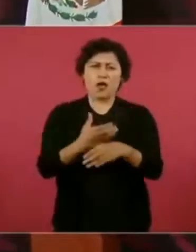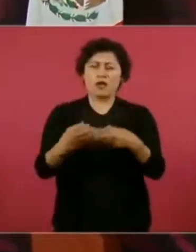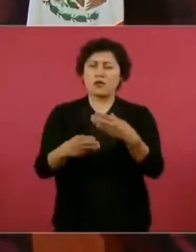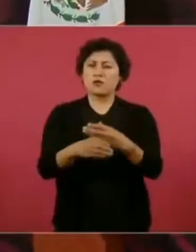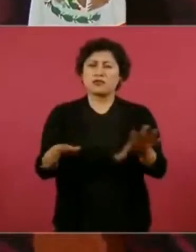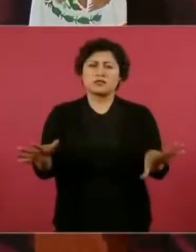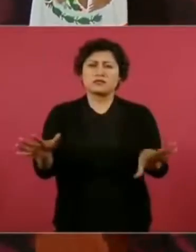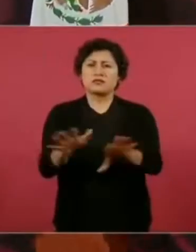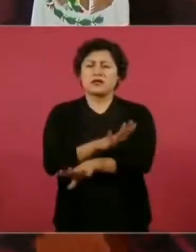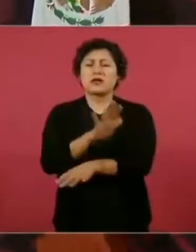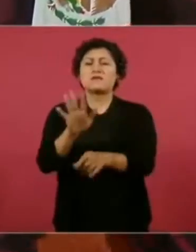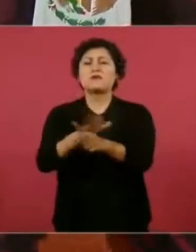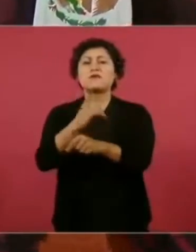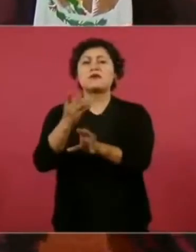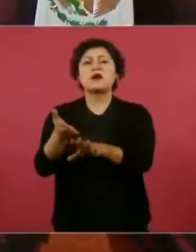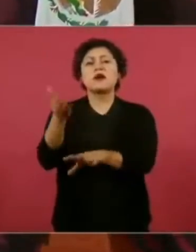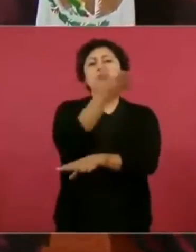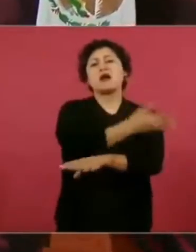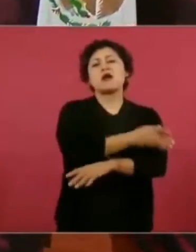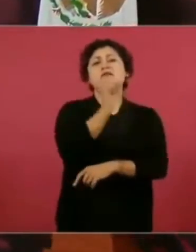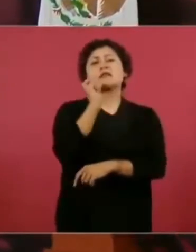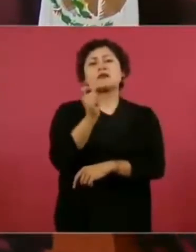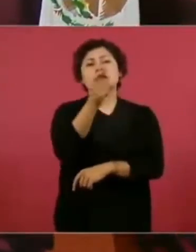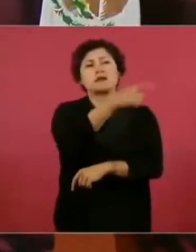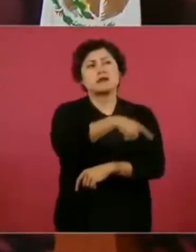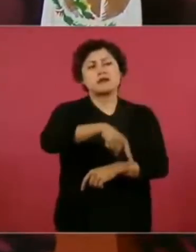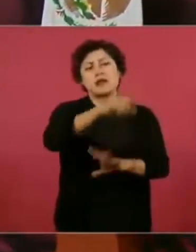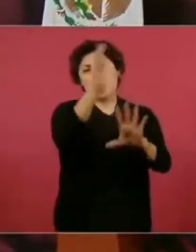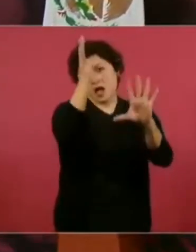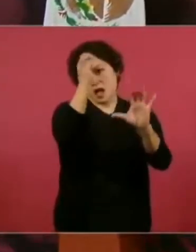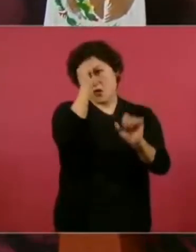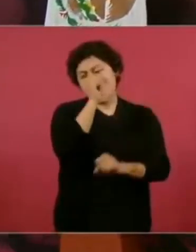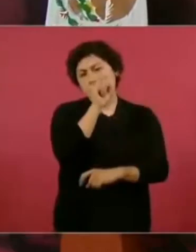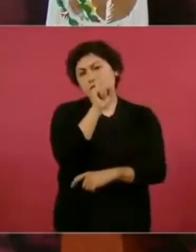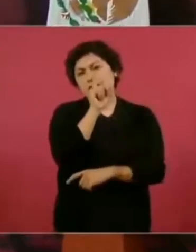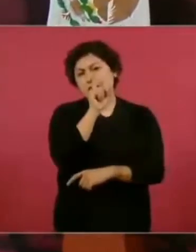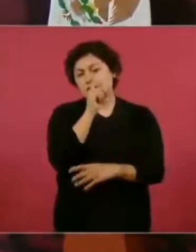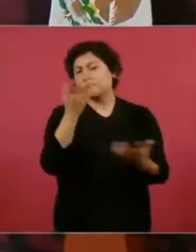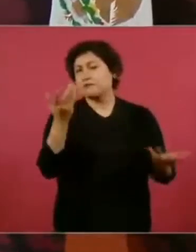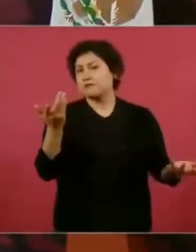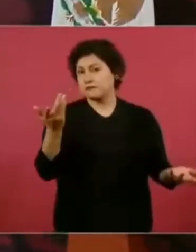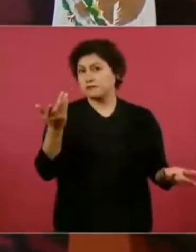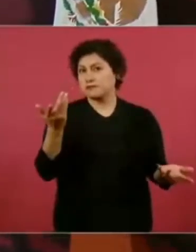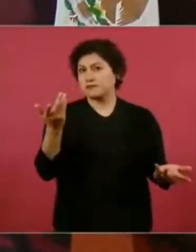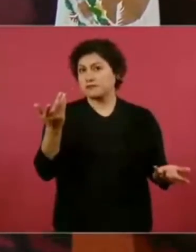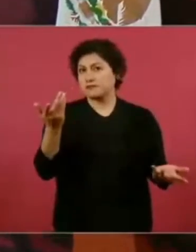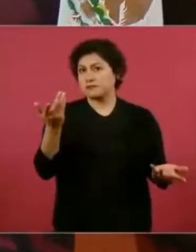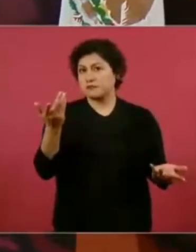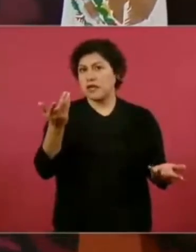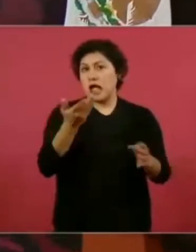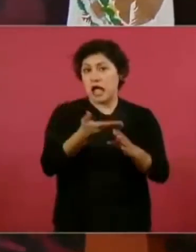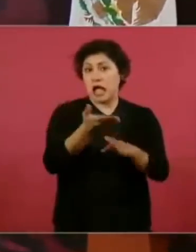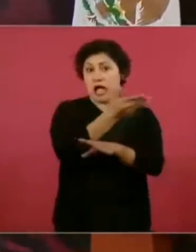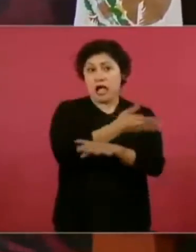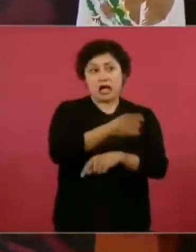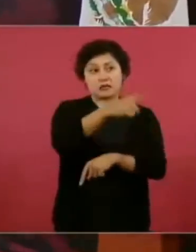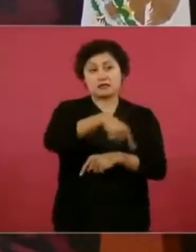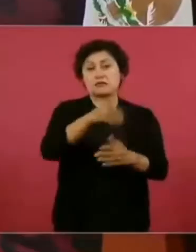cuando se dedicaban a quemarle incienso al presidente. Pero ahora, como están enojados conmigo,